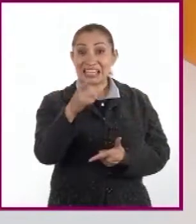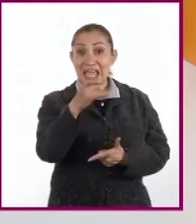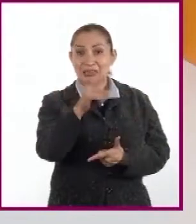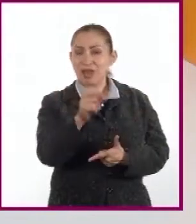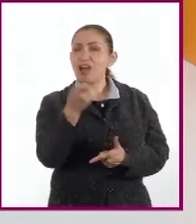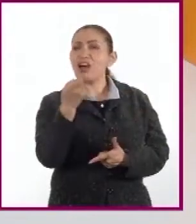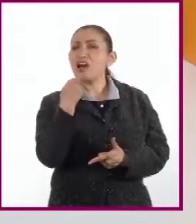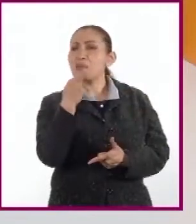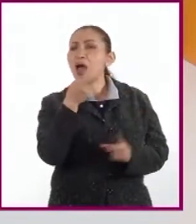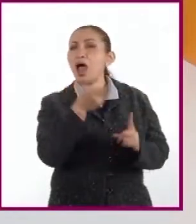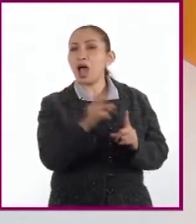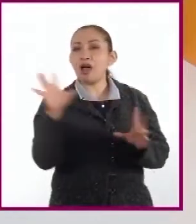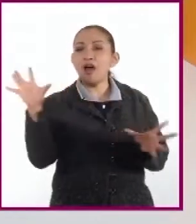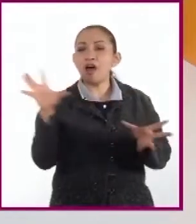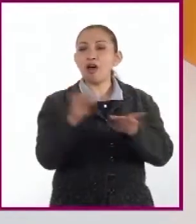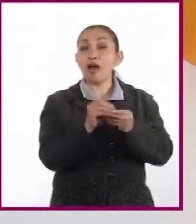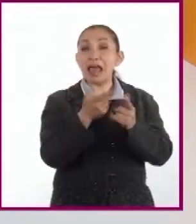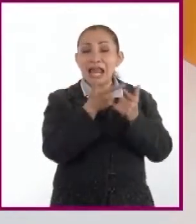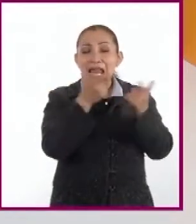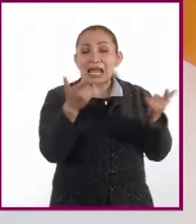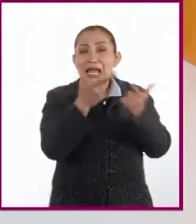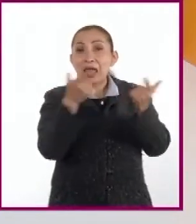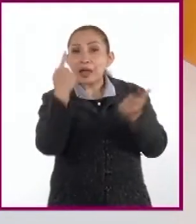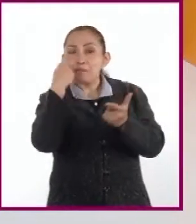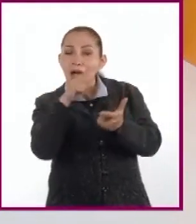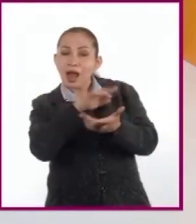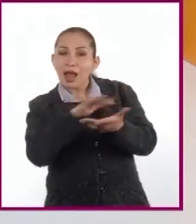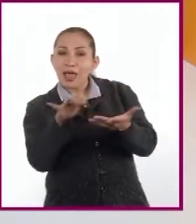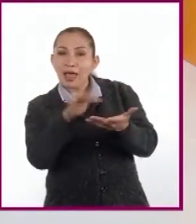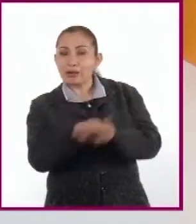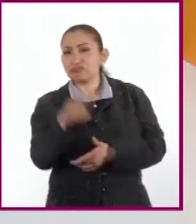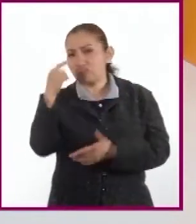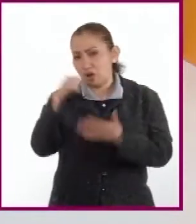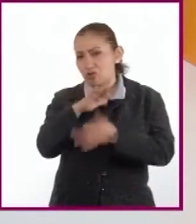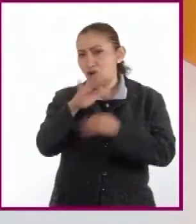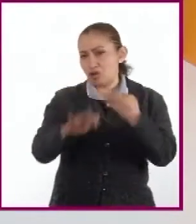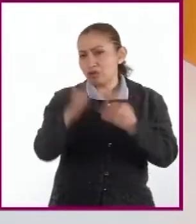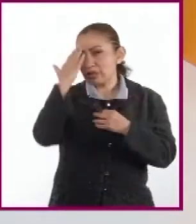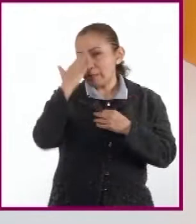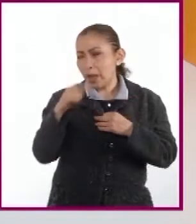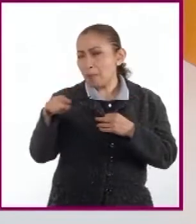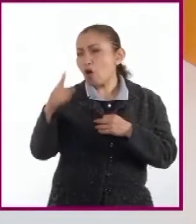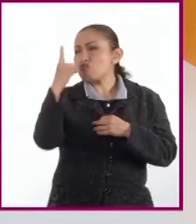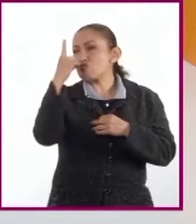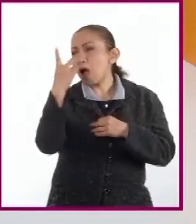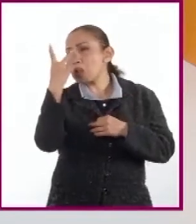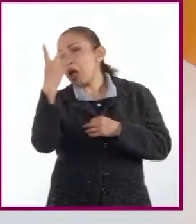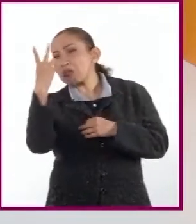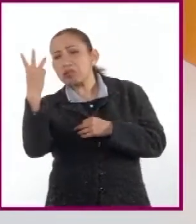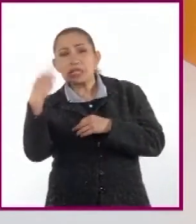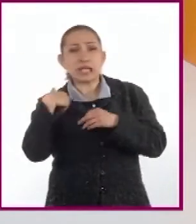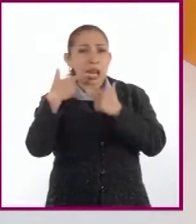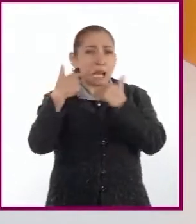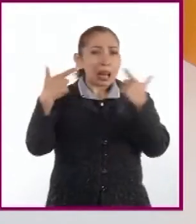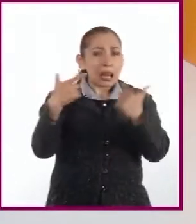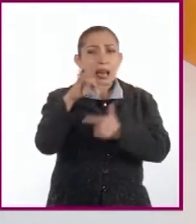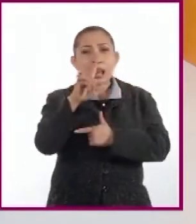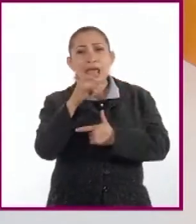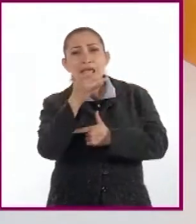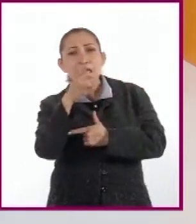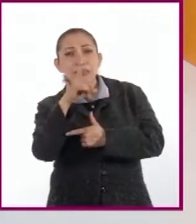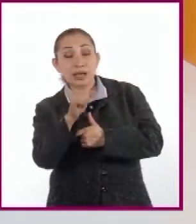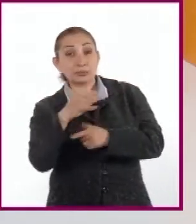nos referimos a recopilar leyendas para leer. Yo creo que todos sabemos por ahí una o más leyendas, profesora. Y lo